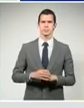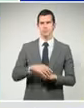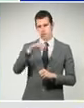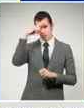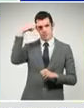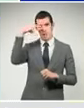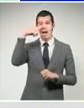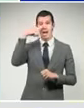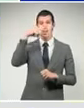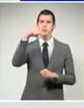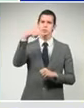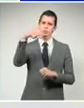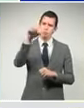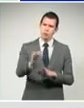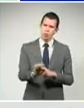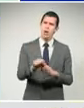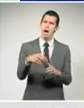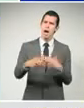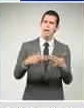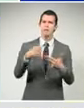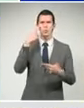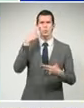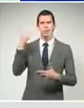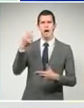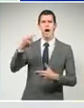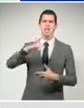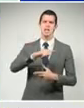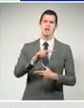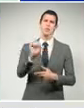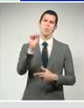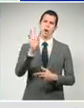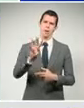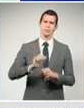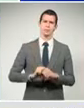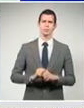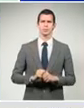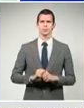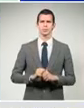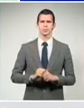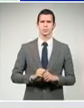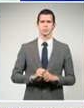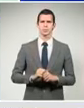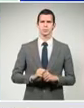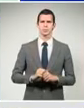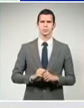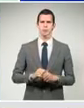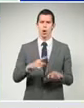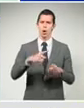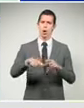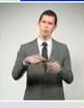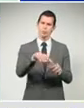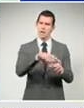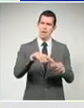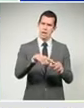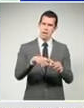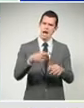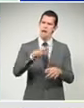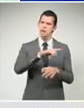cada uno en el día de ayer. Y el municipio especial Isla de la Juventud confirma ayer